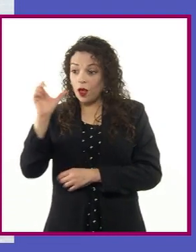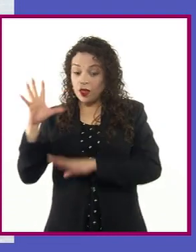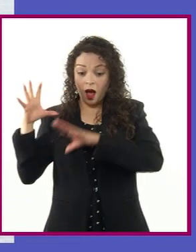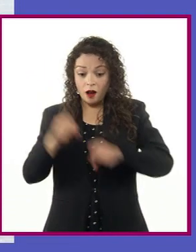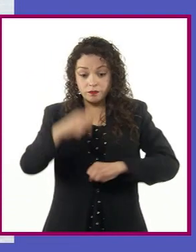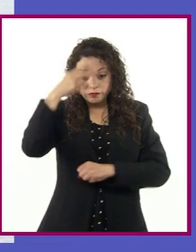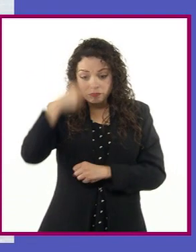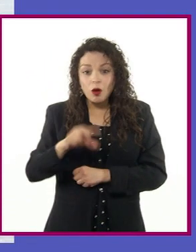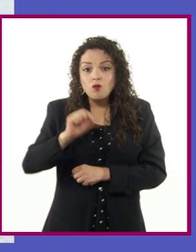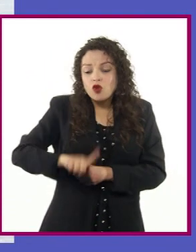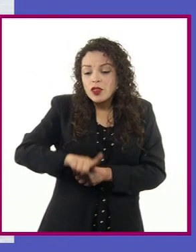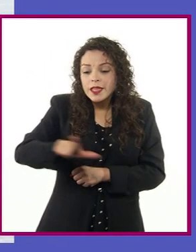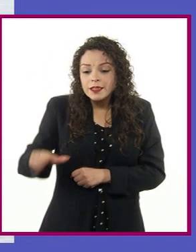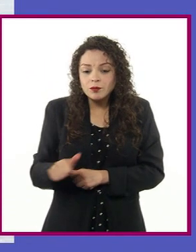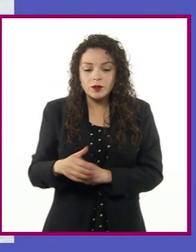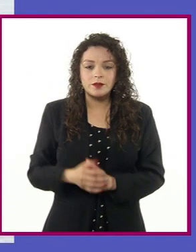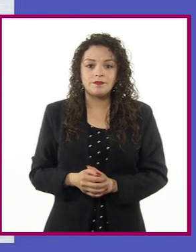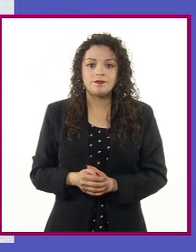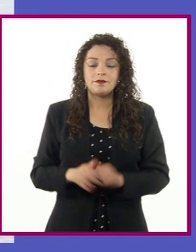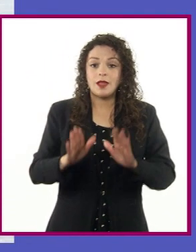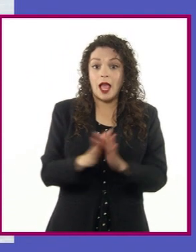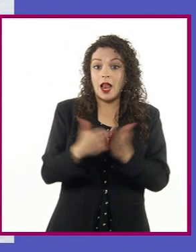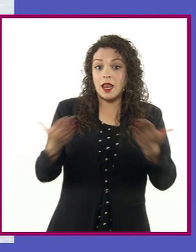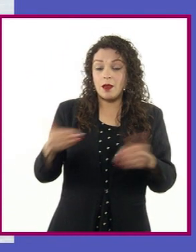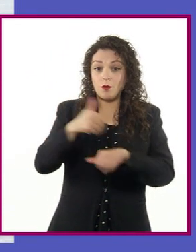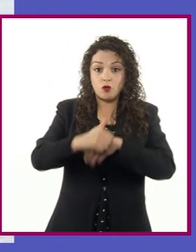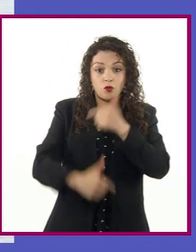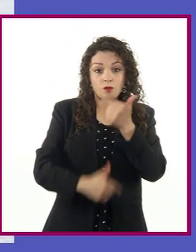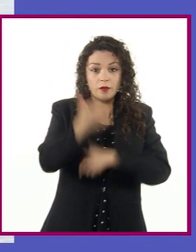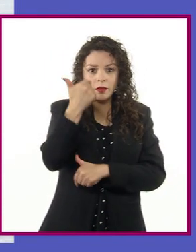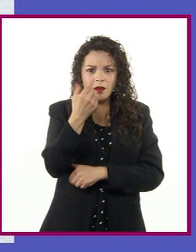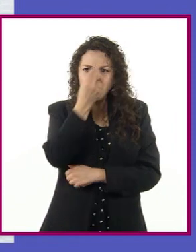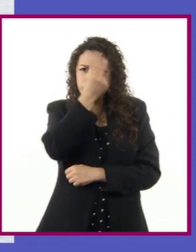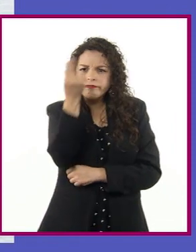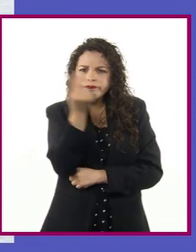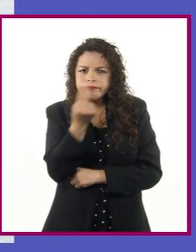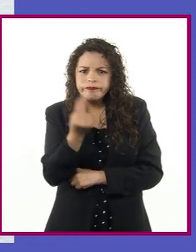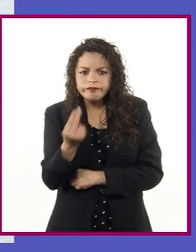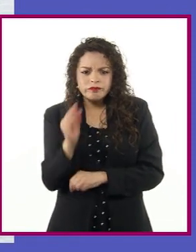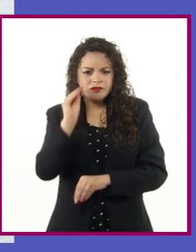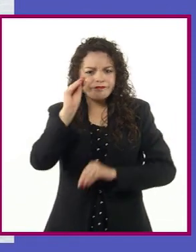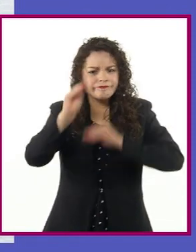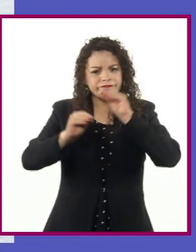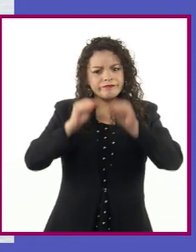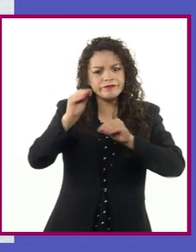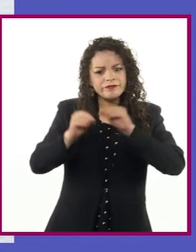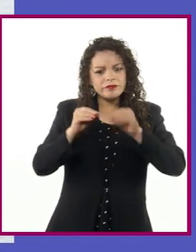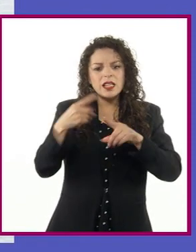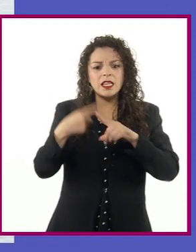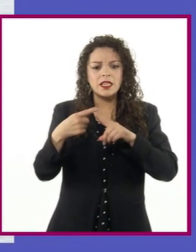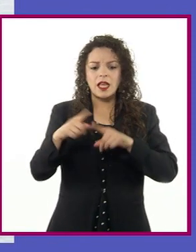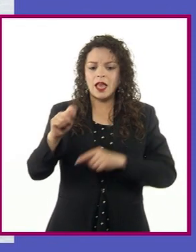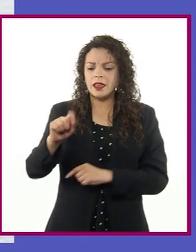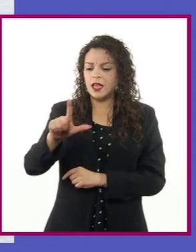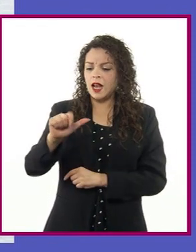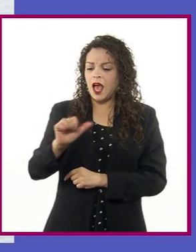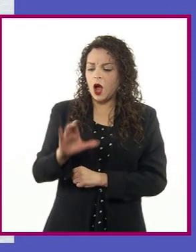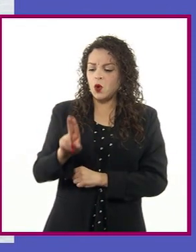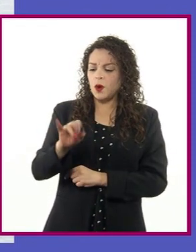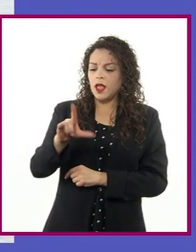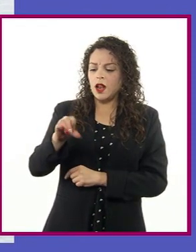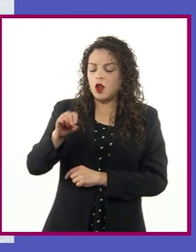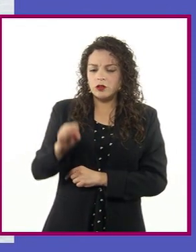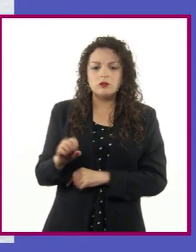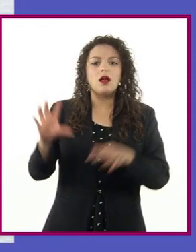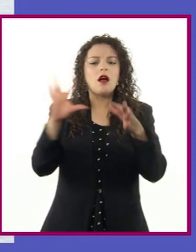el libro 12º, las ilustraciones fueron plasmadas por los tlacuilos y narran la